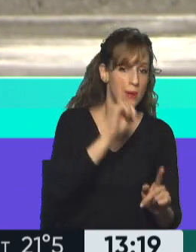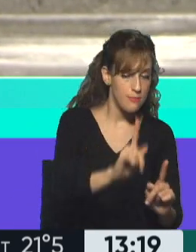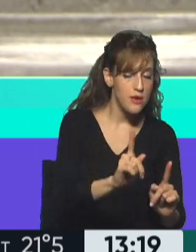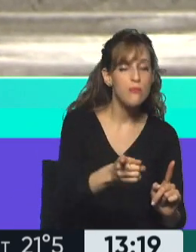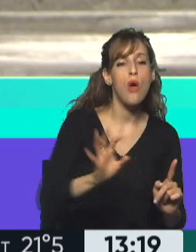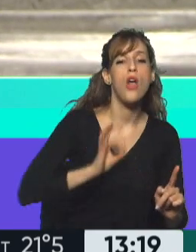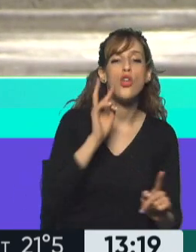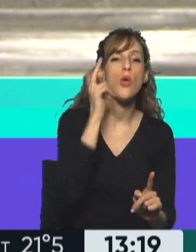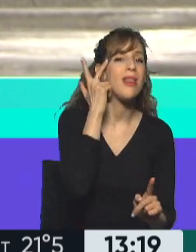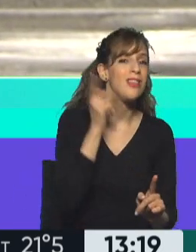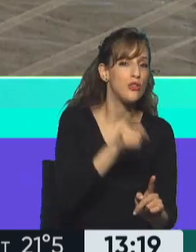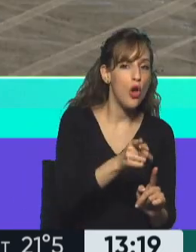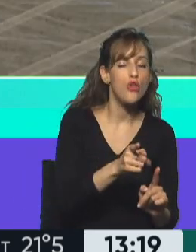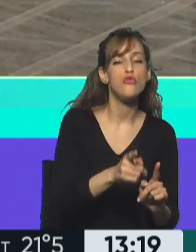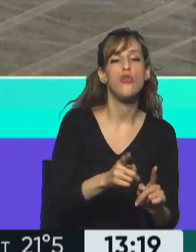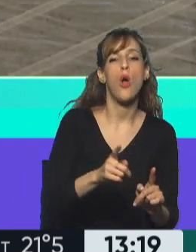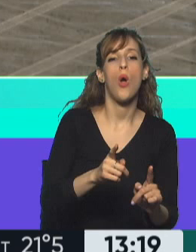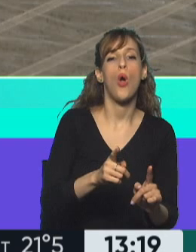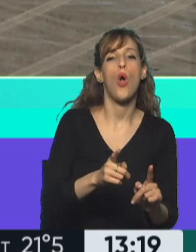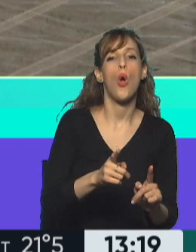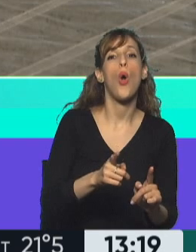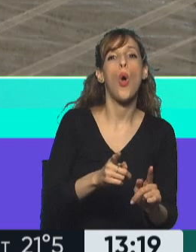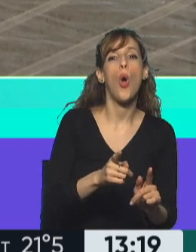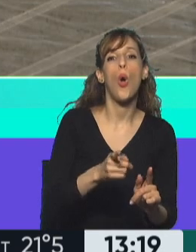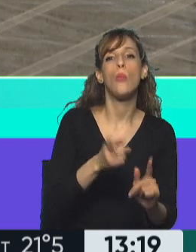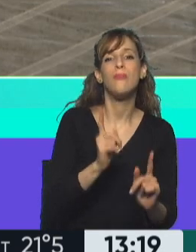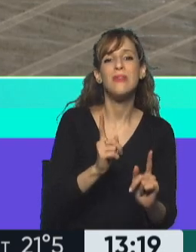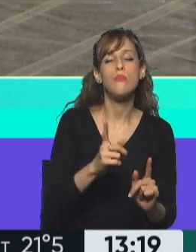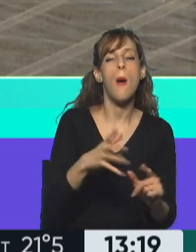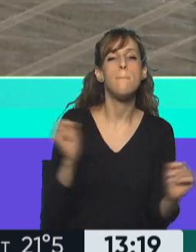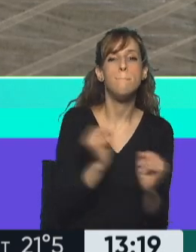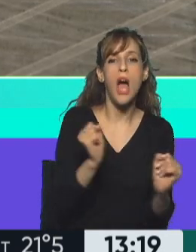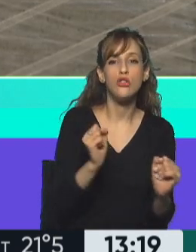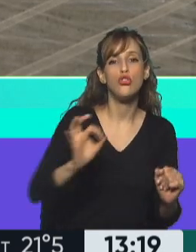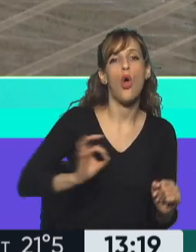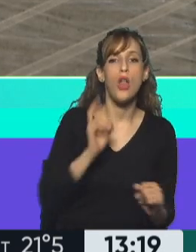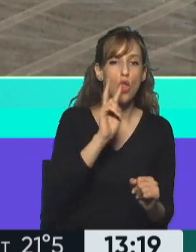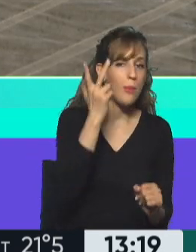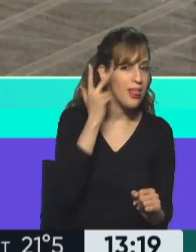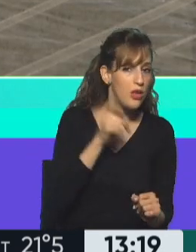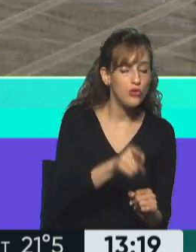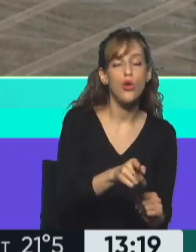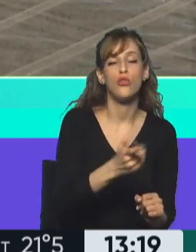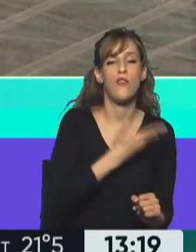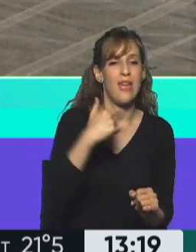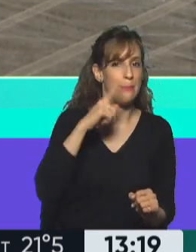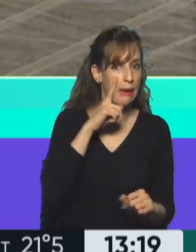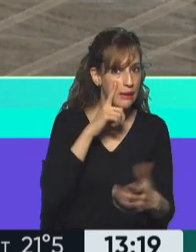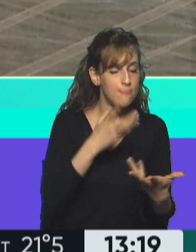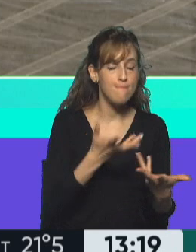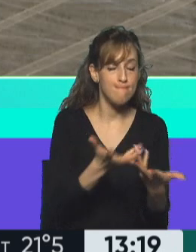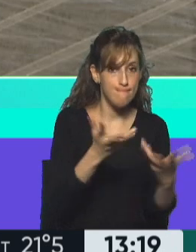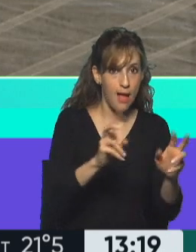año 2018. Mediados de 2018, para ser más preciso, mayo de 2018. Nosotros,